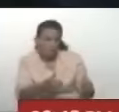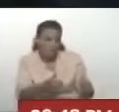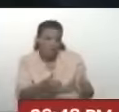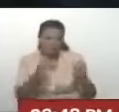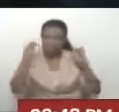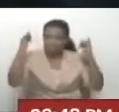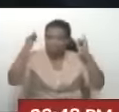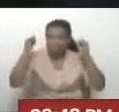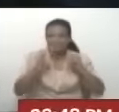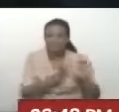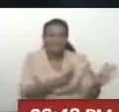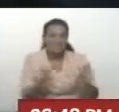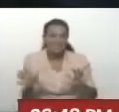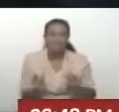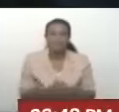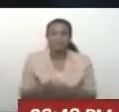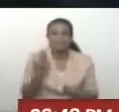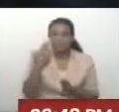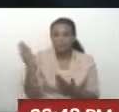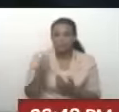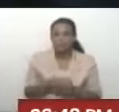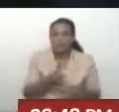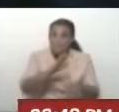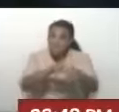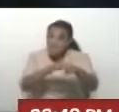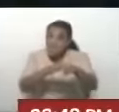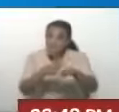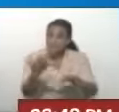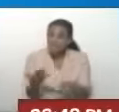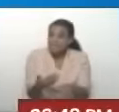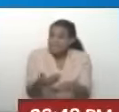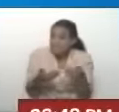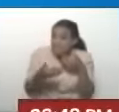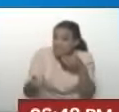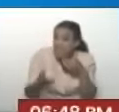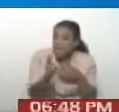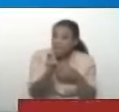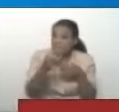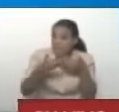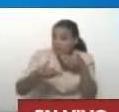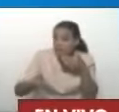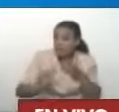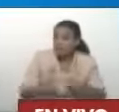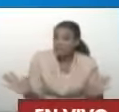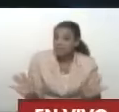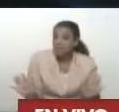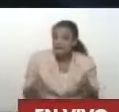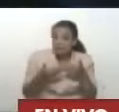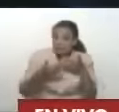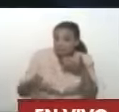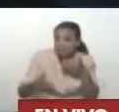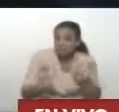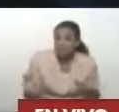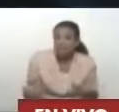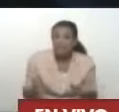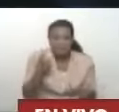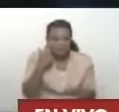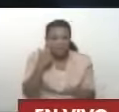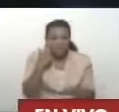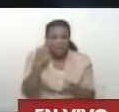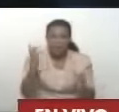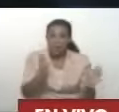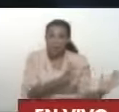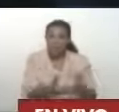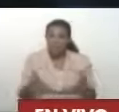montando. Mira, Daniel, el primer Mostacho Fest. Estamos encima de los carnavales ya. Ya, eso es ya, presidente. Y cayendo y corriendo. Va a ver que va a ser una